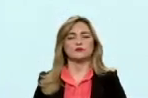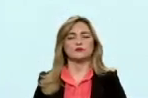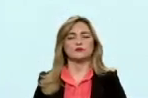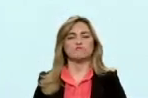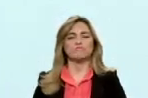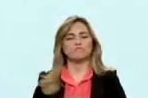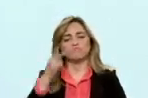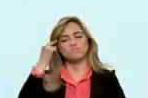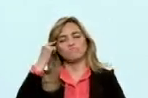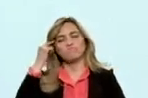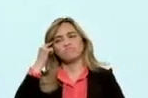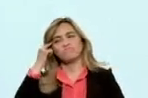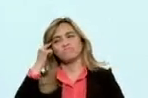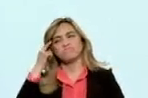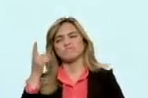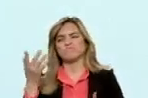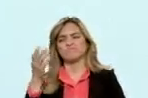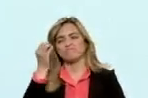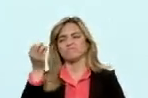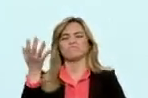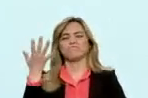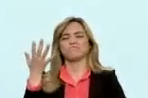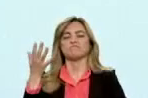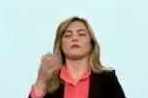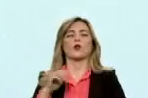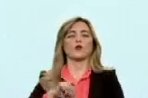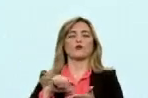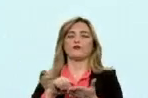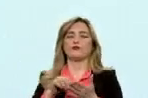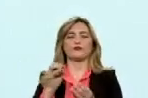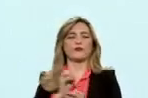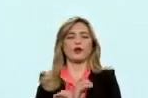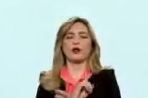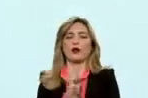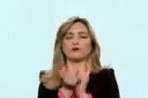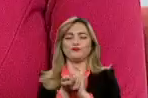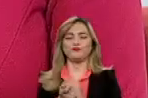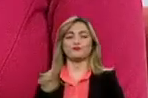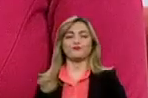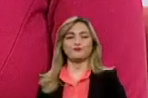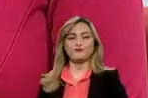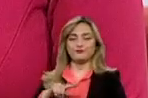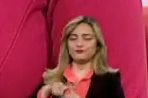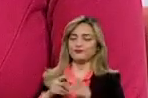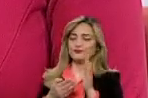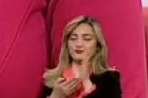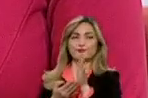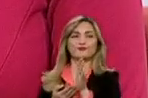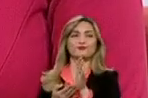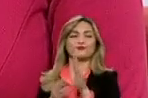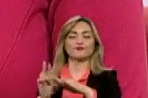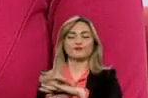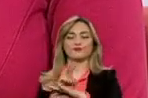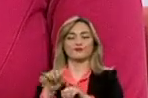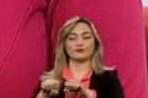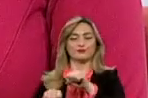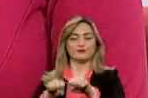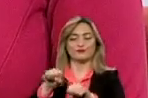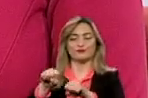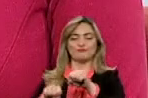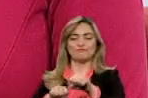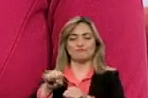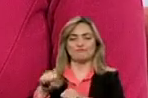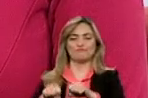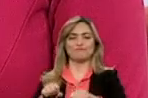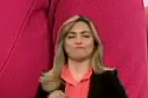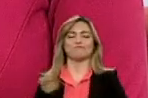que vuelvo y repito, en otras ciudades del mundo está de salida. Lo positivo de esto es que, por ejemplo, el uso de la bicicleta como